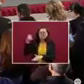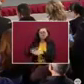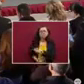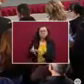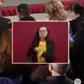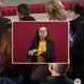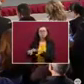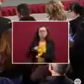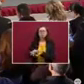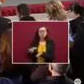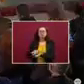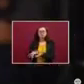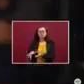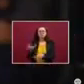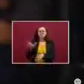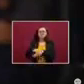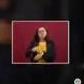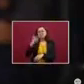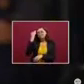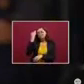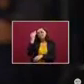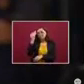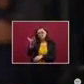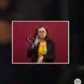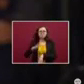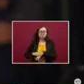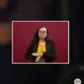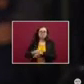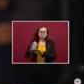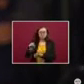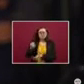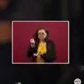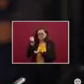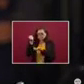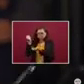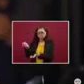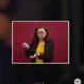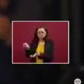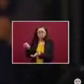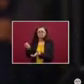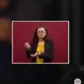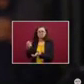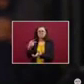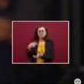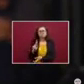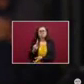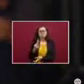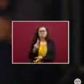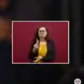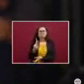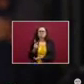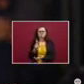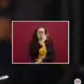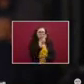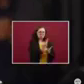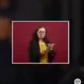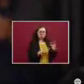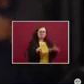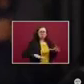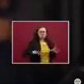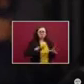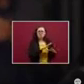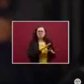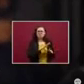que implicaría una reducción de los saldos de la deuda neta de la petrolera propiedad del Estado mexicano. Esto, bueno, fue lo que